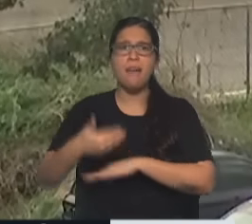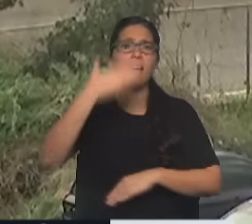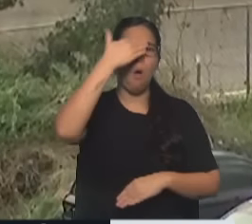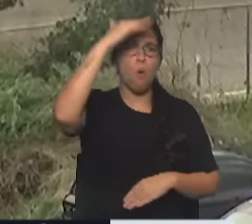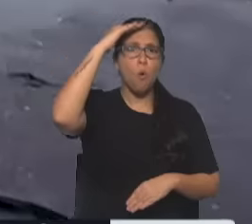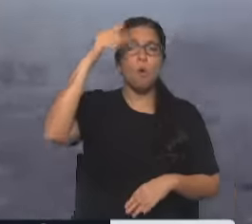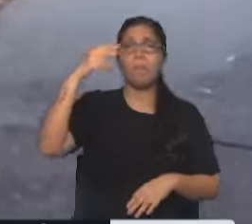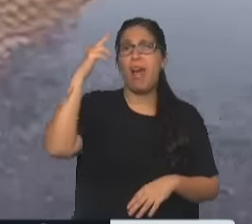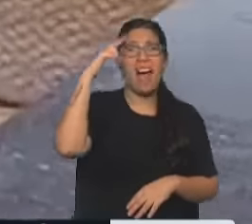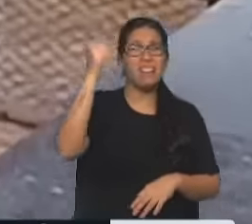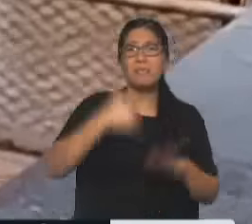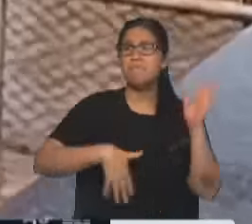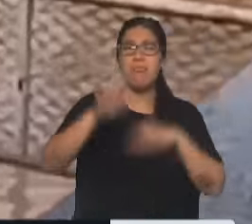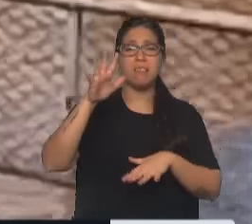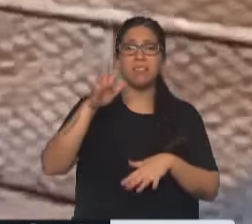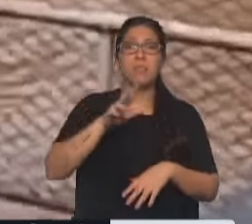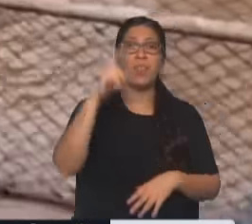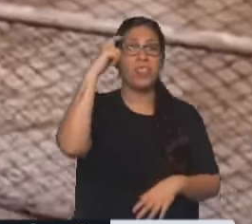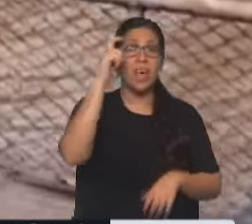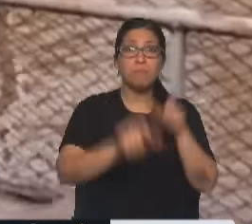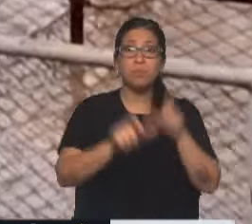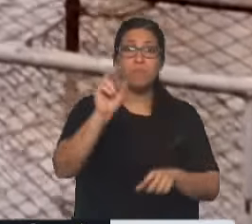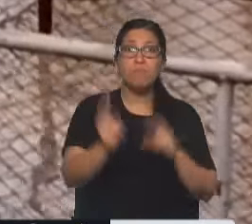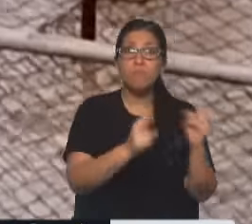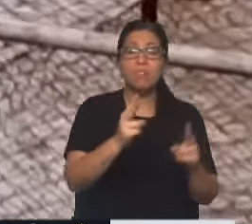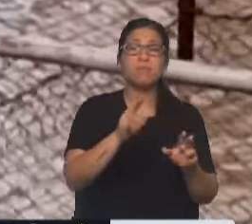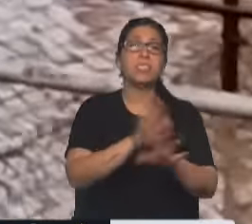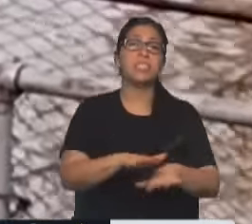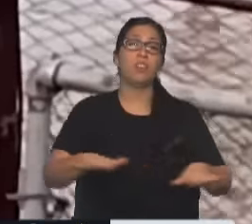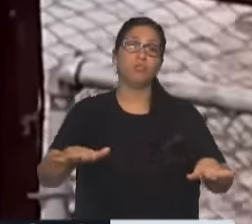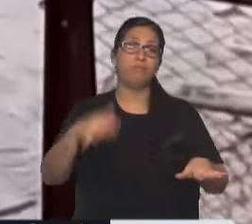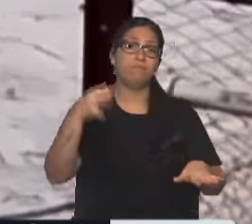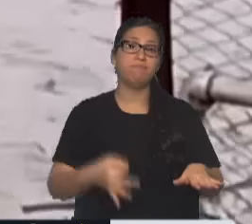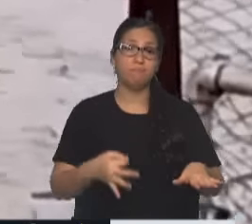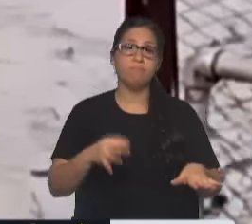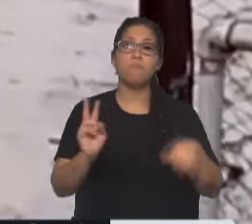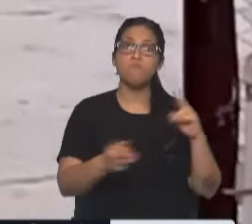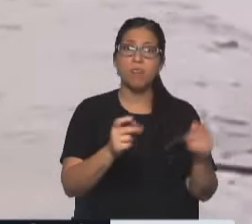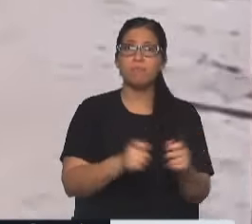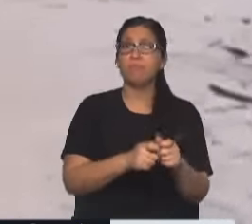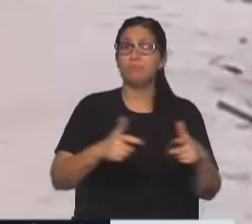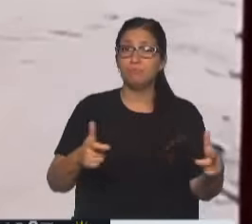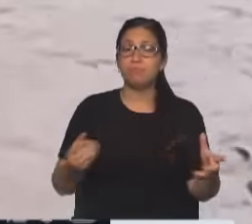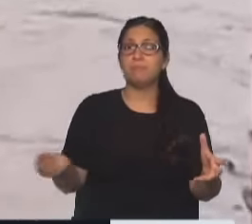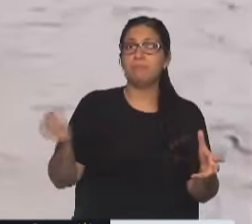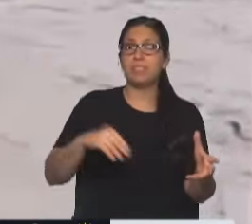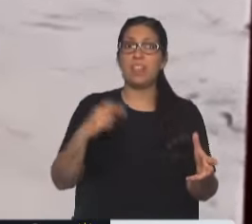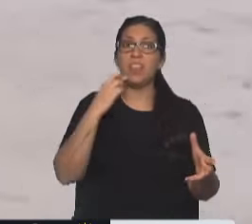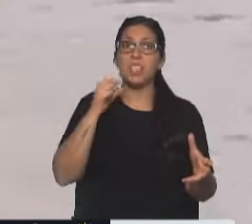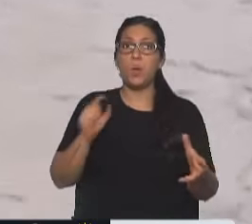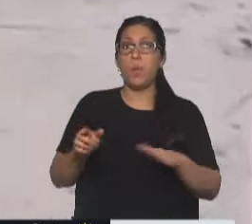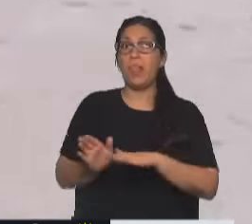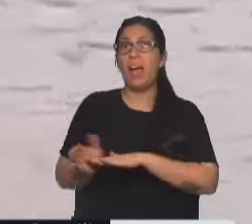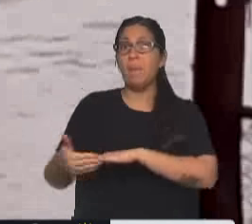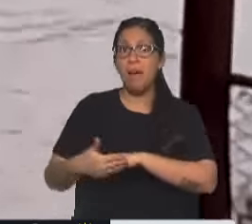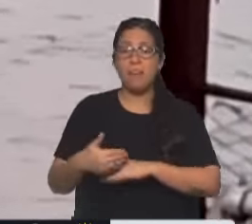en Haití, donde 10 de las víctimas son niños. Las muertes se suman a las 19 confirmadas en Jamaica